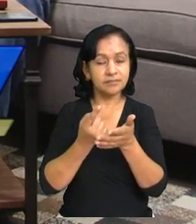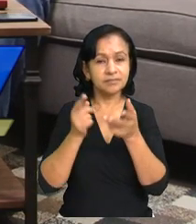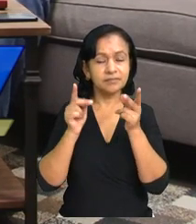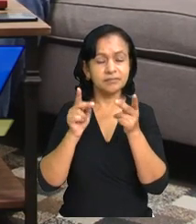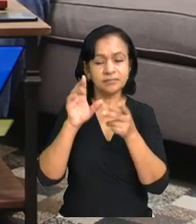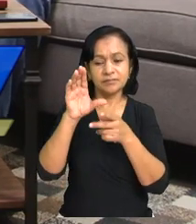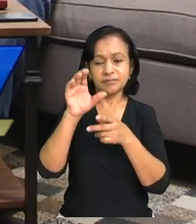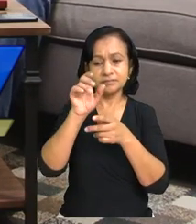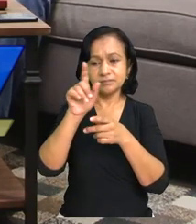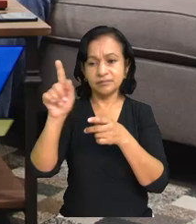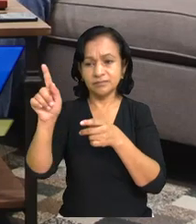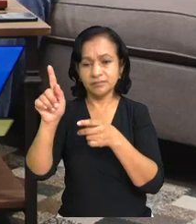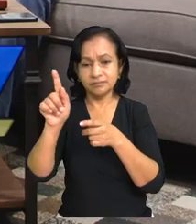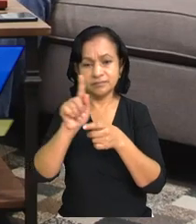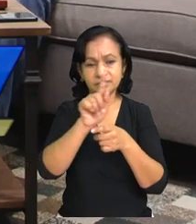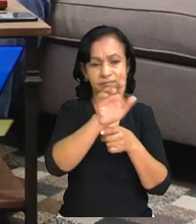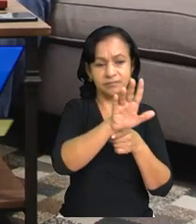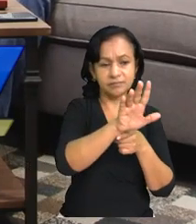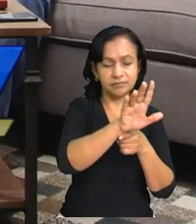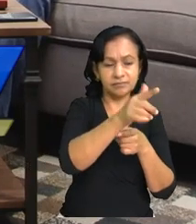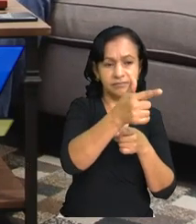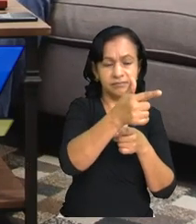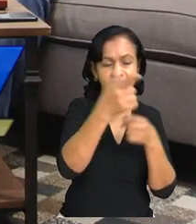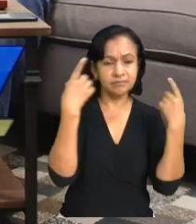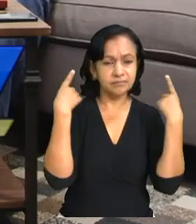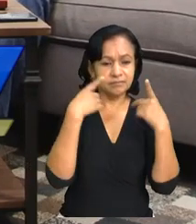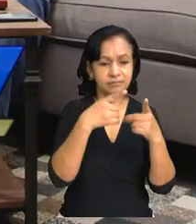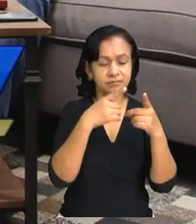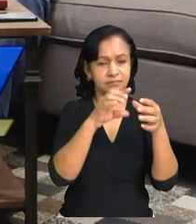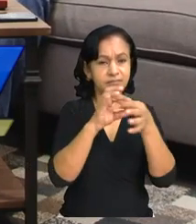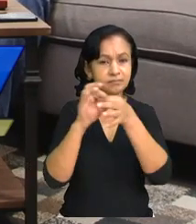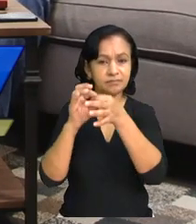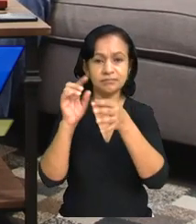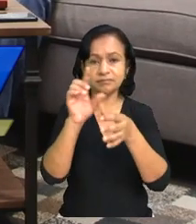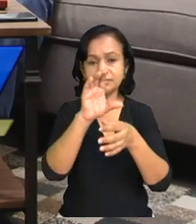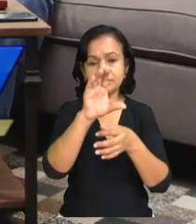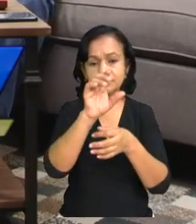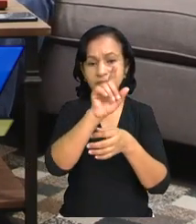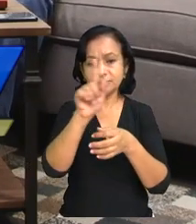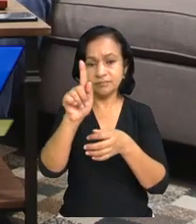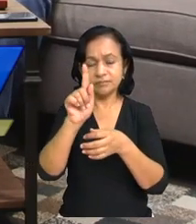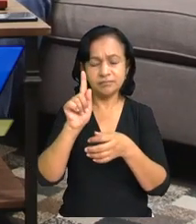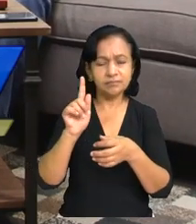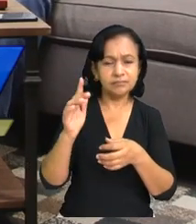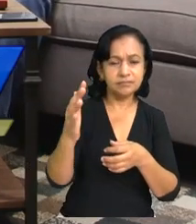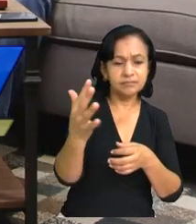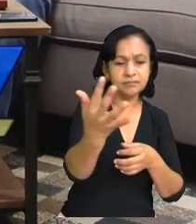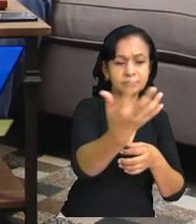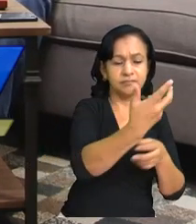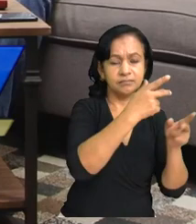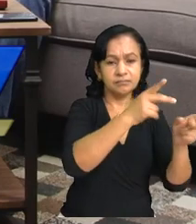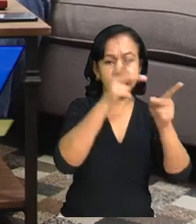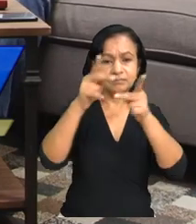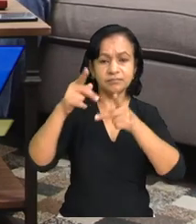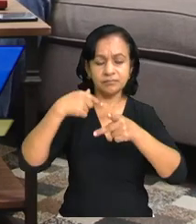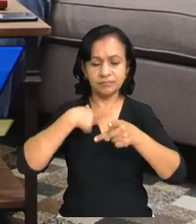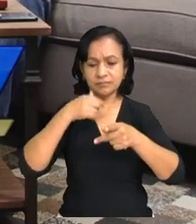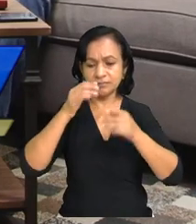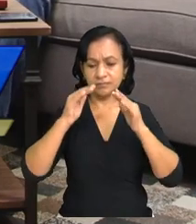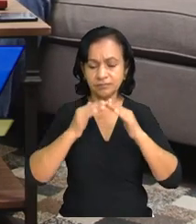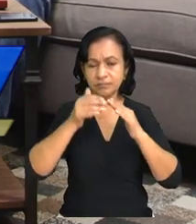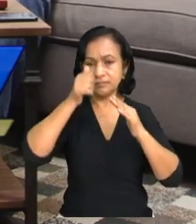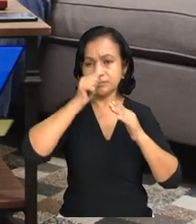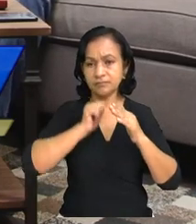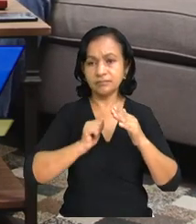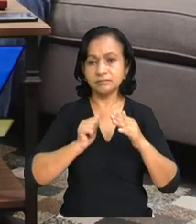CAPS con unos 5 o 7 directivos que andan ahí, ¿verdad? Ah, okay. No, el CAPS es toda la comunidad. Sí, sí. Si yo tengo conexión,